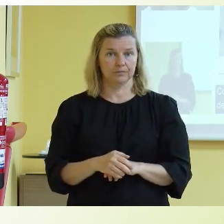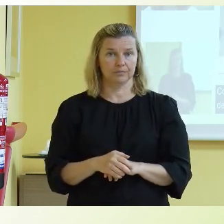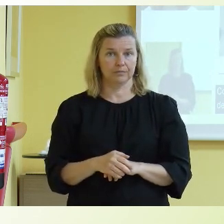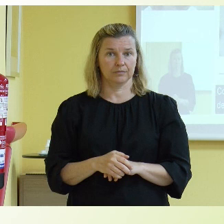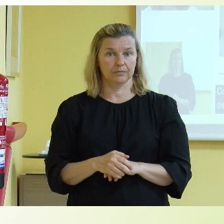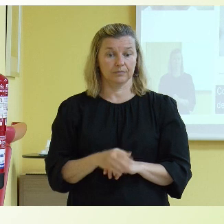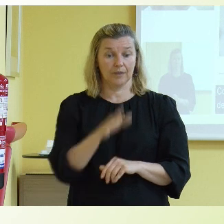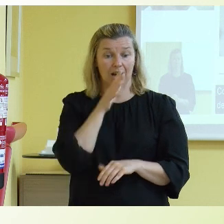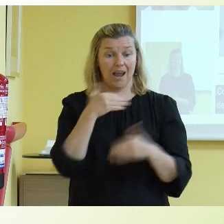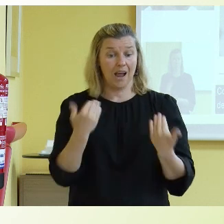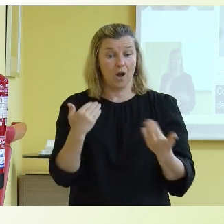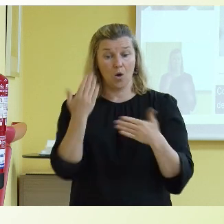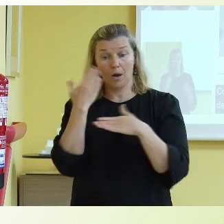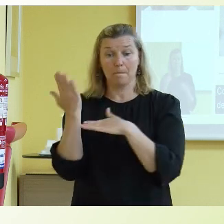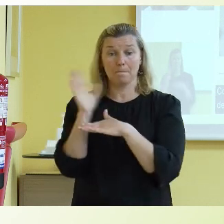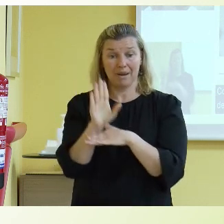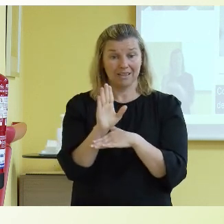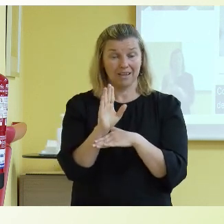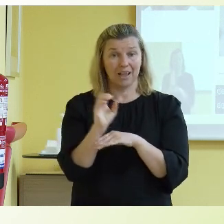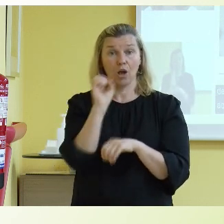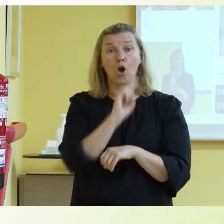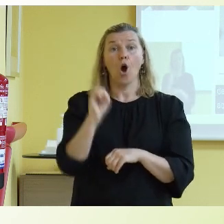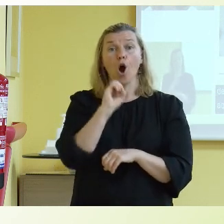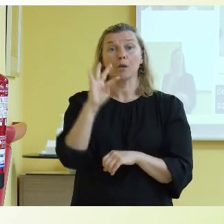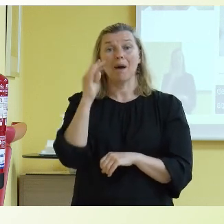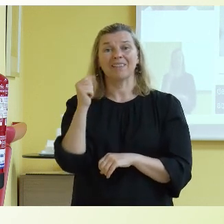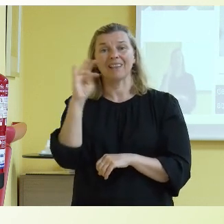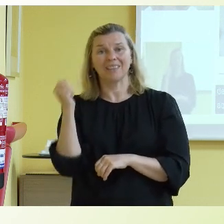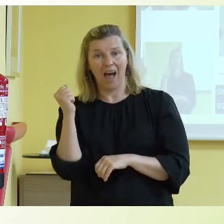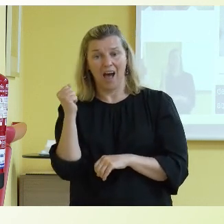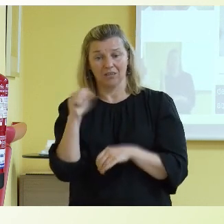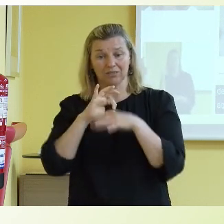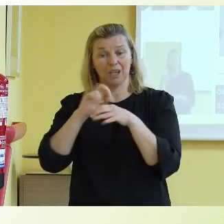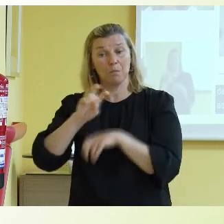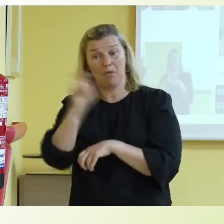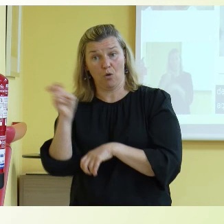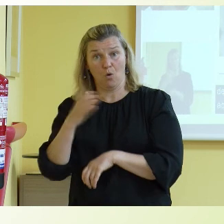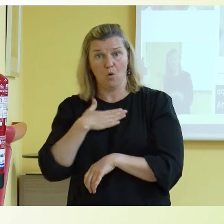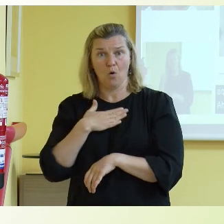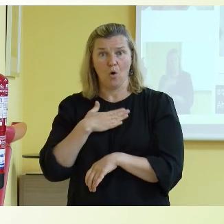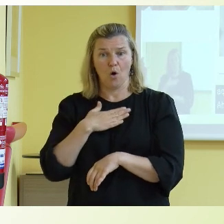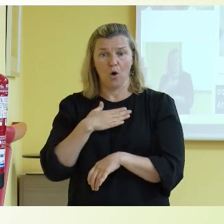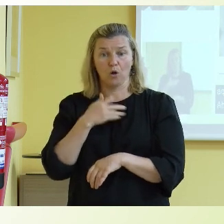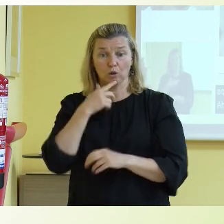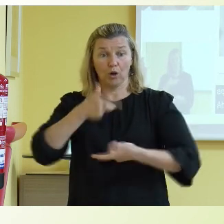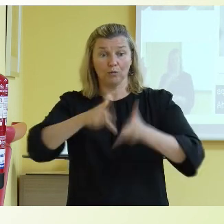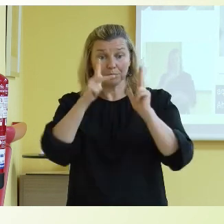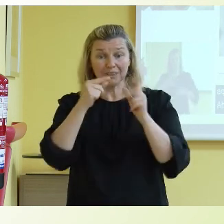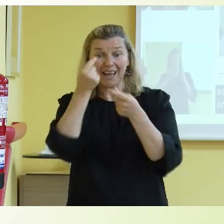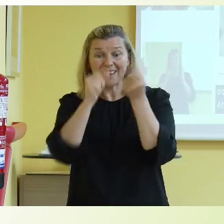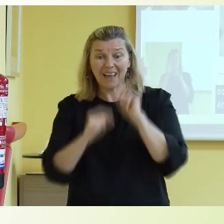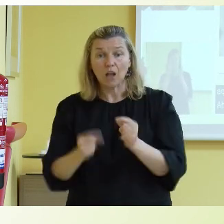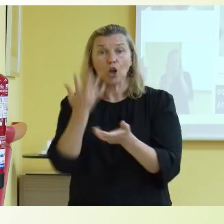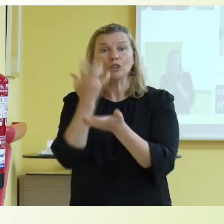Ahora voy a presentaros Orfadata, otro servicio de Orfanet, que lo que permite es descargar todos estos datos de